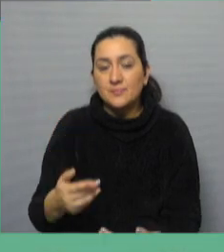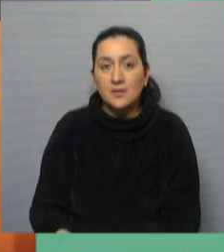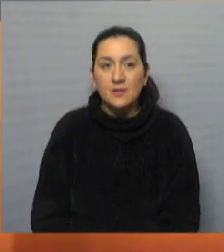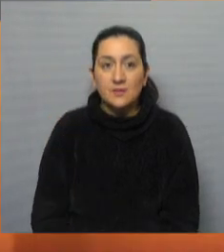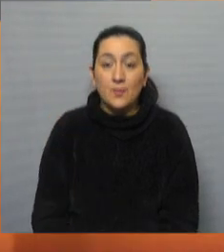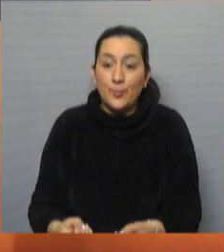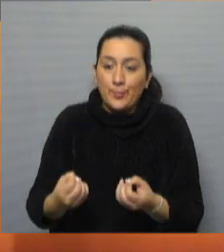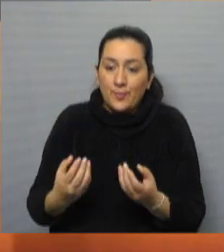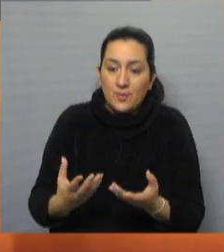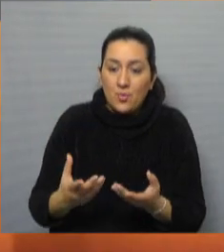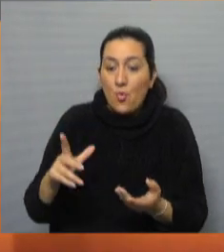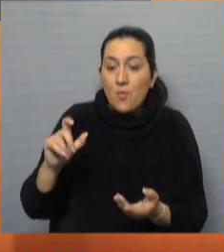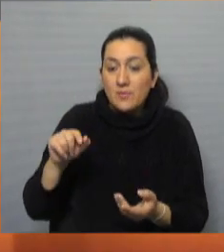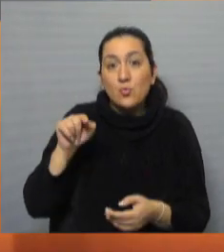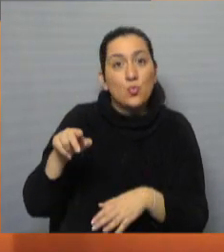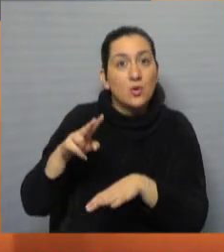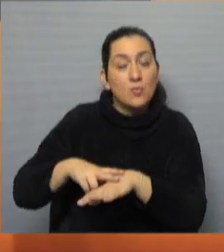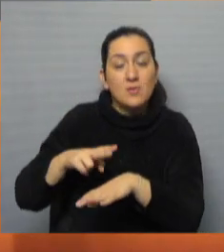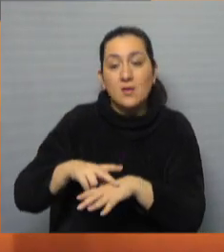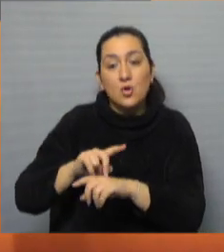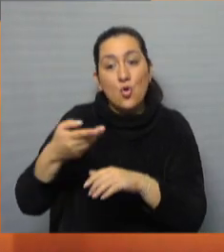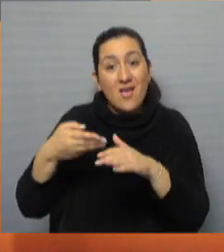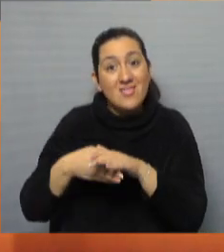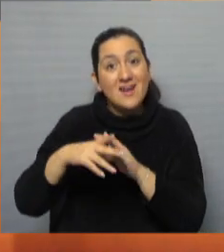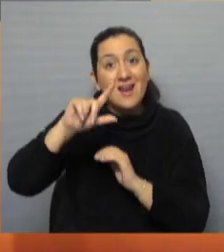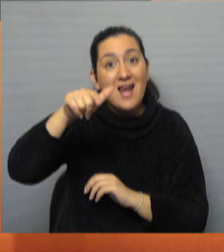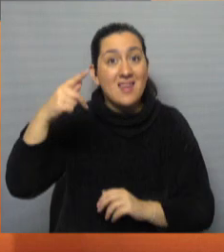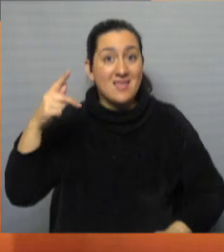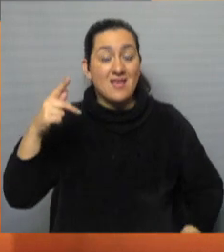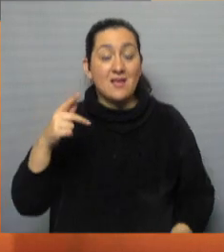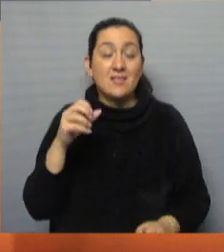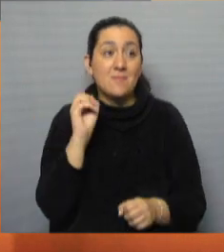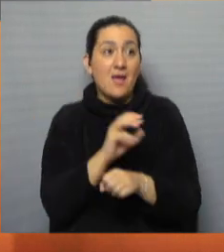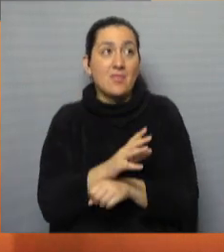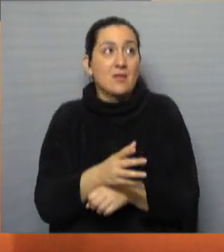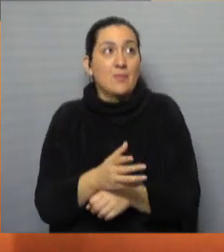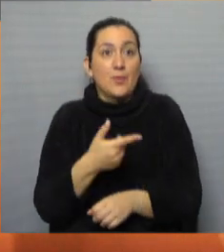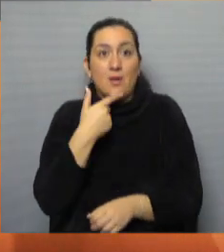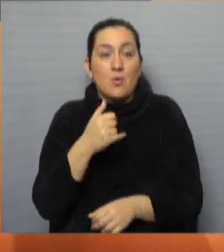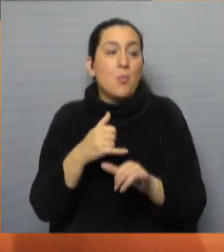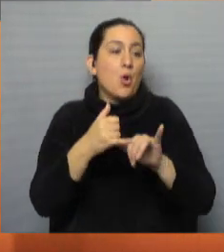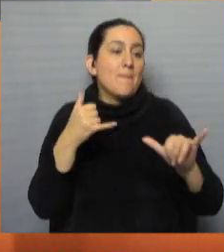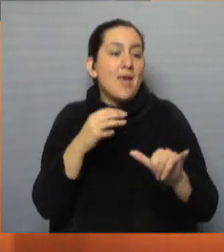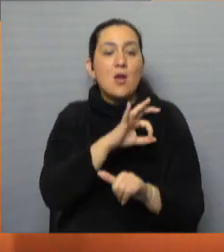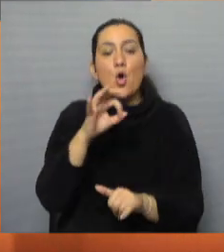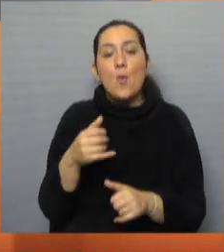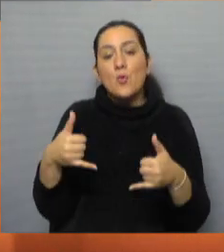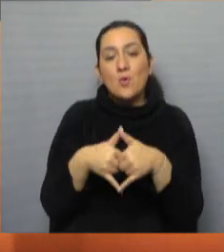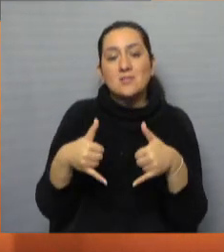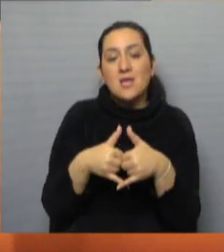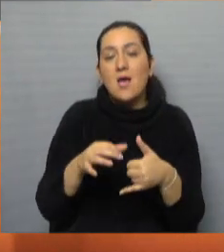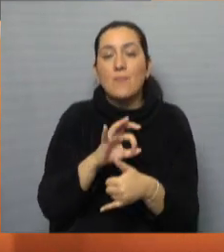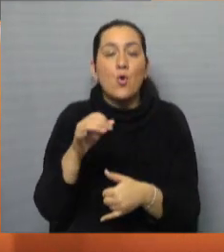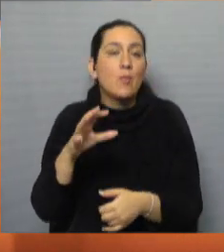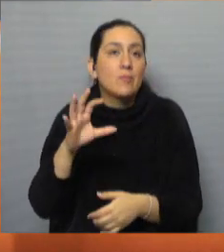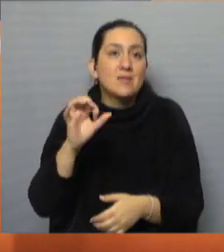bueno obviamente como os recomendaban no entrar en ningún vínculo que te envíen ya sea poder por e mail por whatsapp por